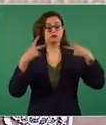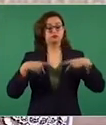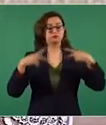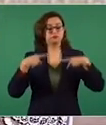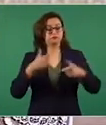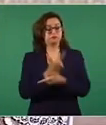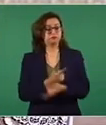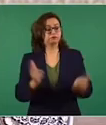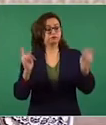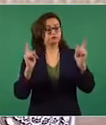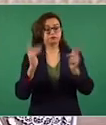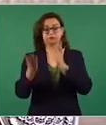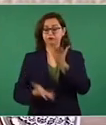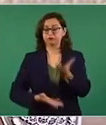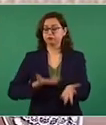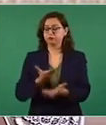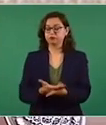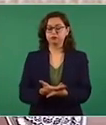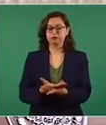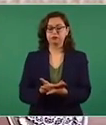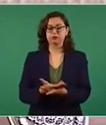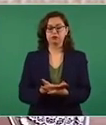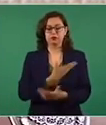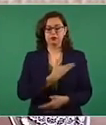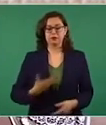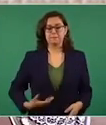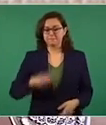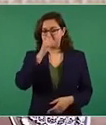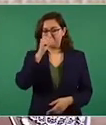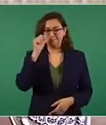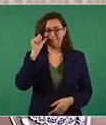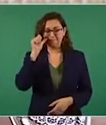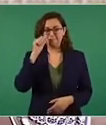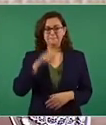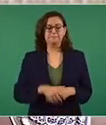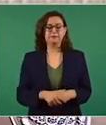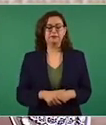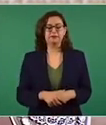¿Qué era lo que planteaba el presidente Juárez y los